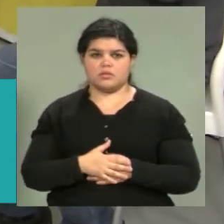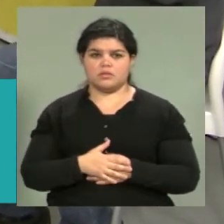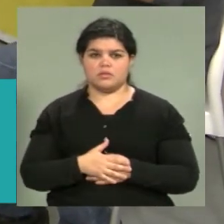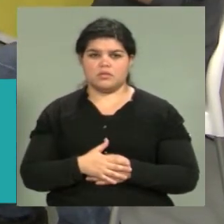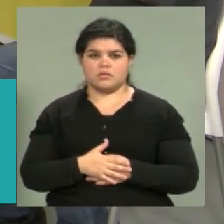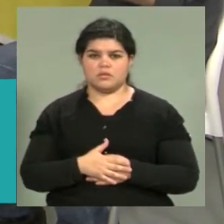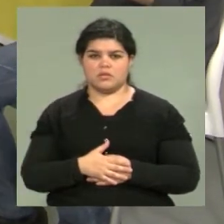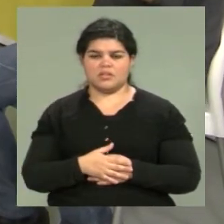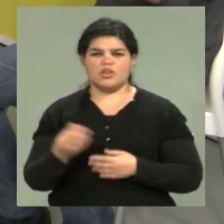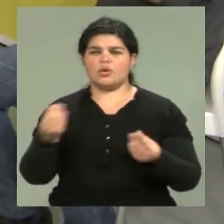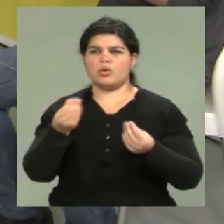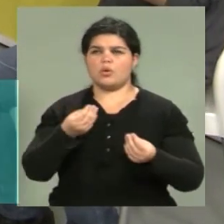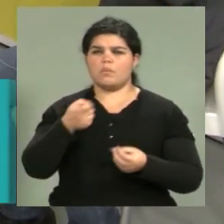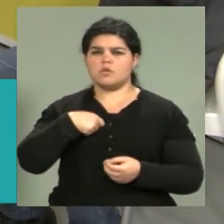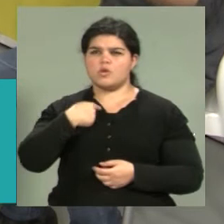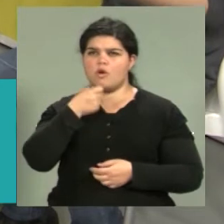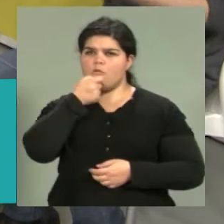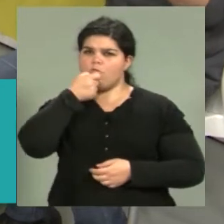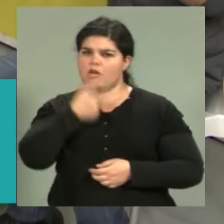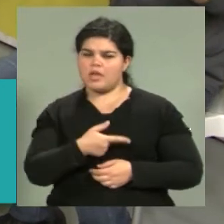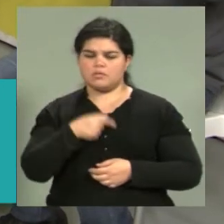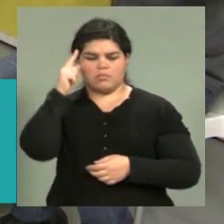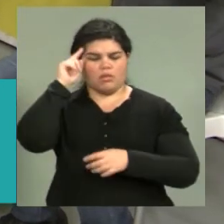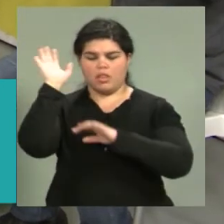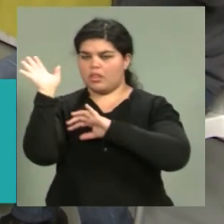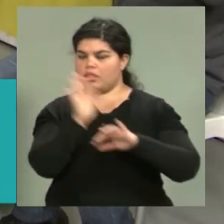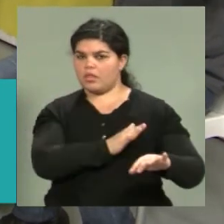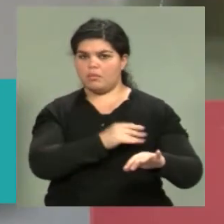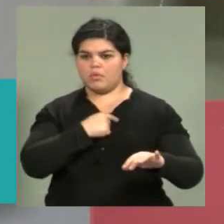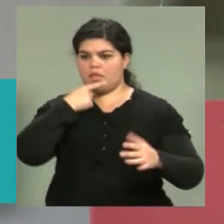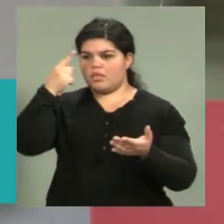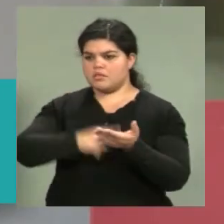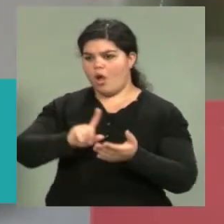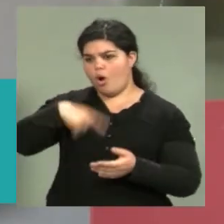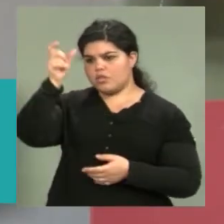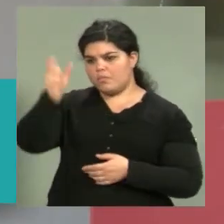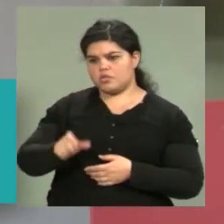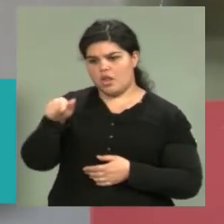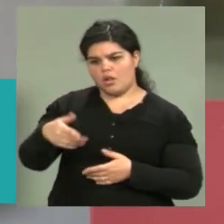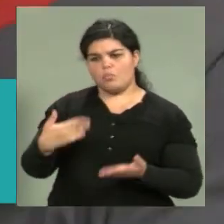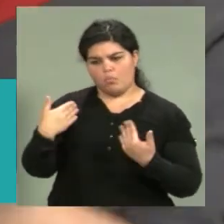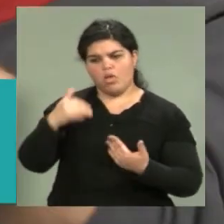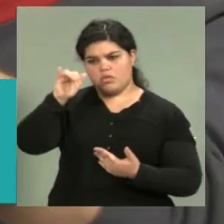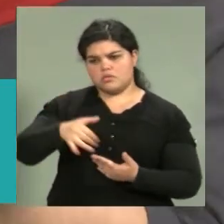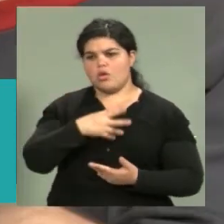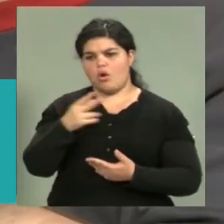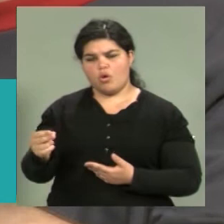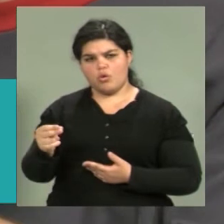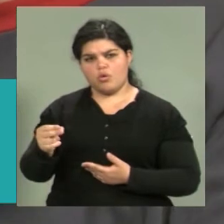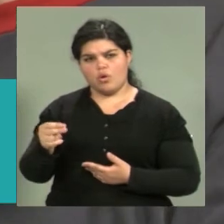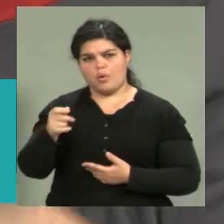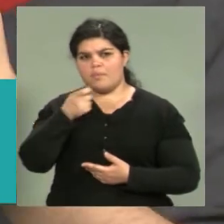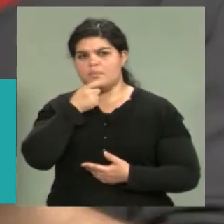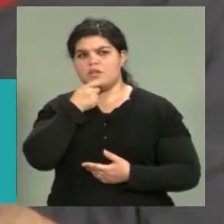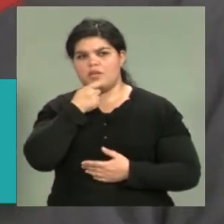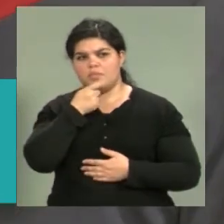con qué facilidad yo corro eso para decir que alguien más, sea trascendente o no, lo mismo que un médico. Él puede decir,